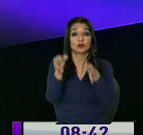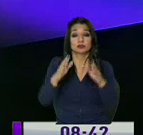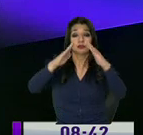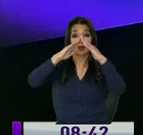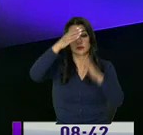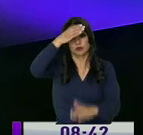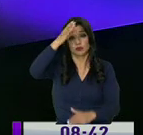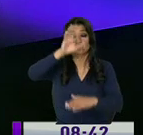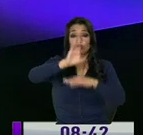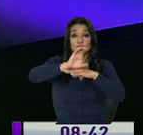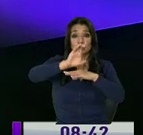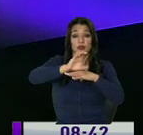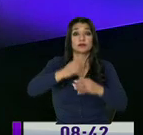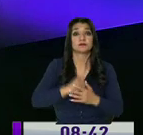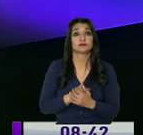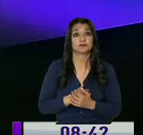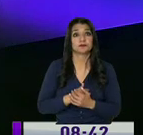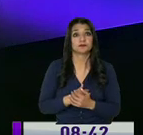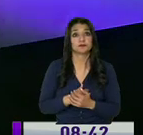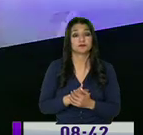Cultura Ecuatoriana. Querido Iván,